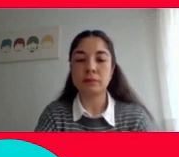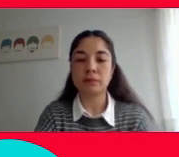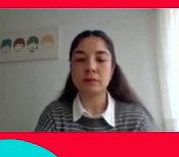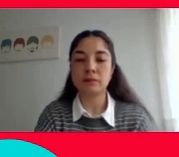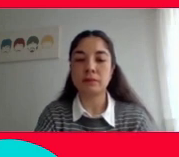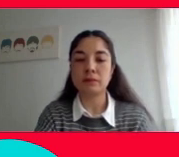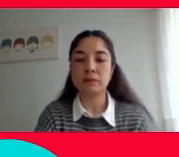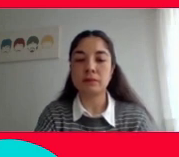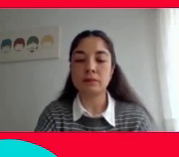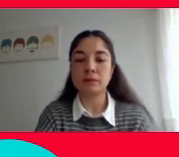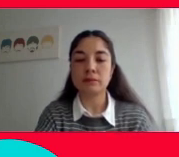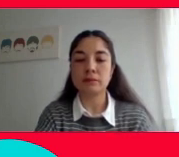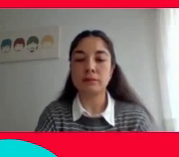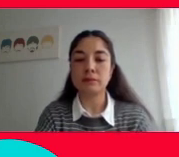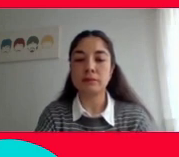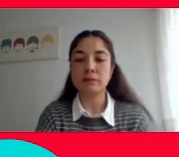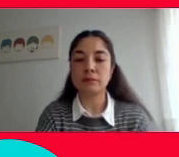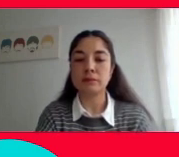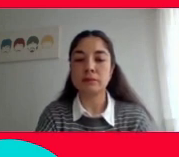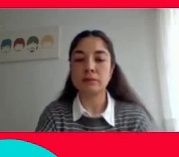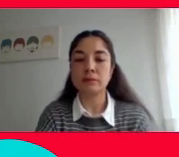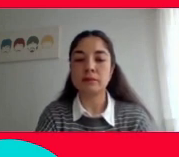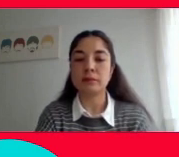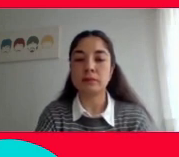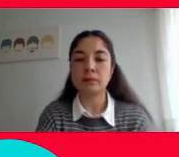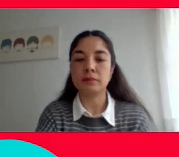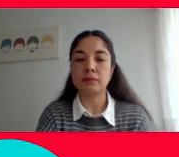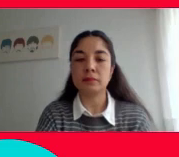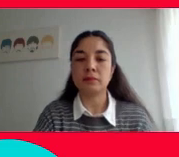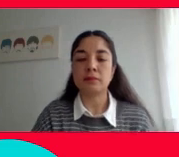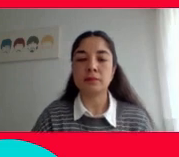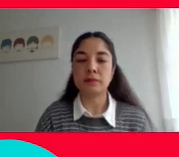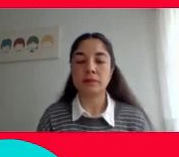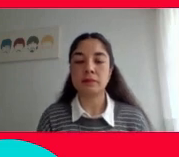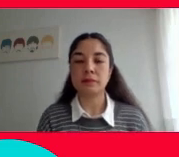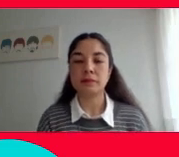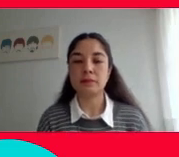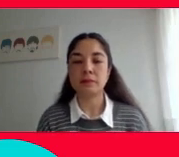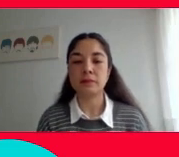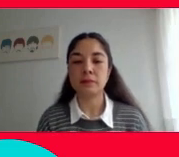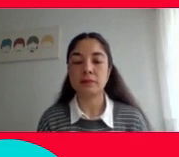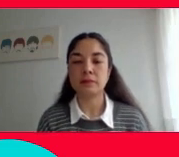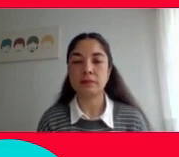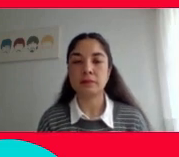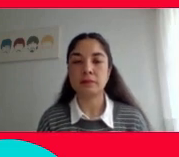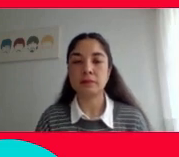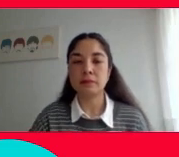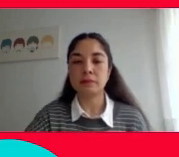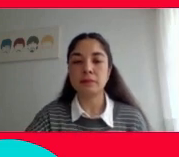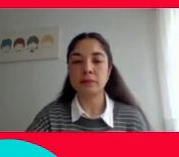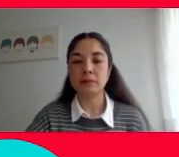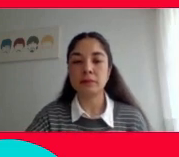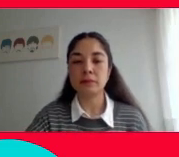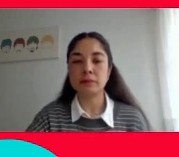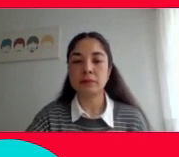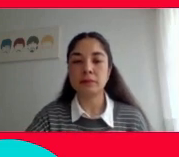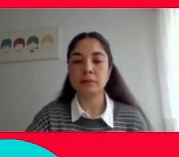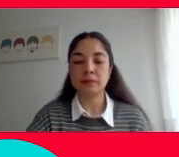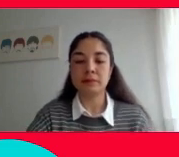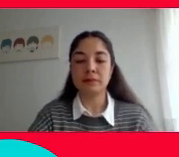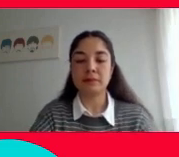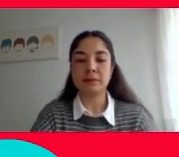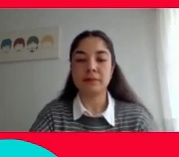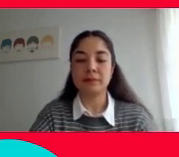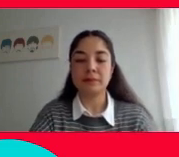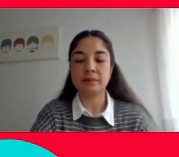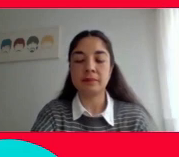países. Nos gustó mucho compararnos con Israel, ¿cierto? Pese a que era algo erróneo, porque en el fondo Israel tenía una buena tasa de vacunación igual